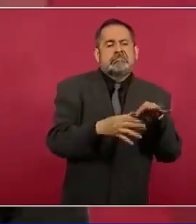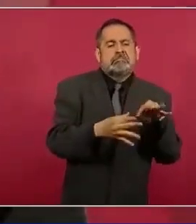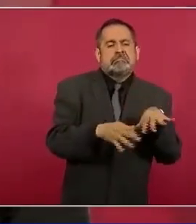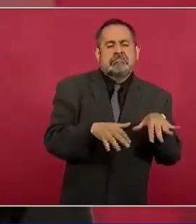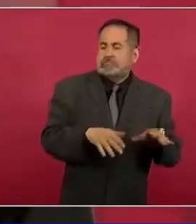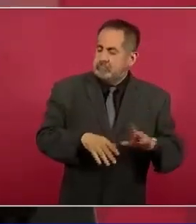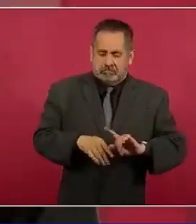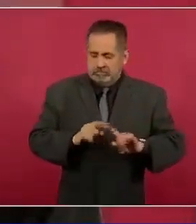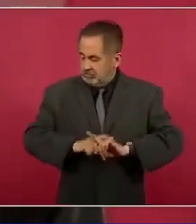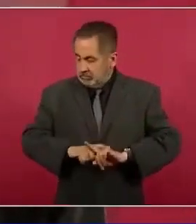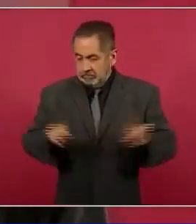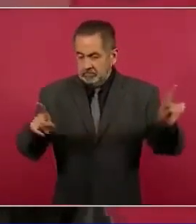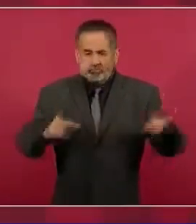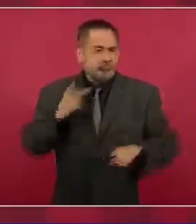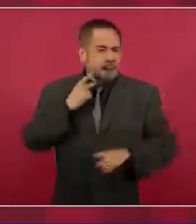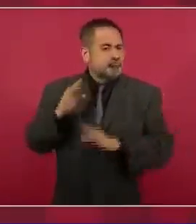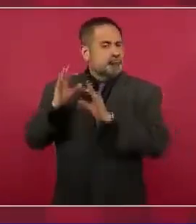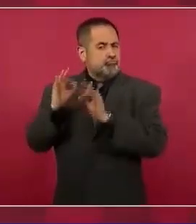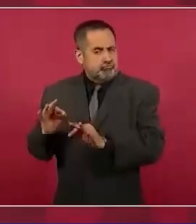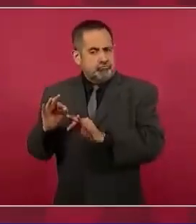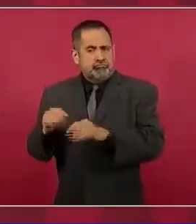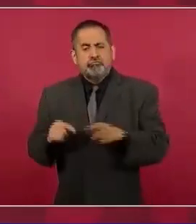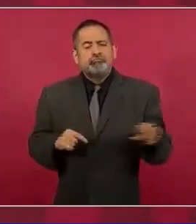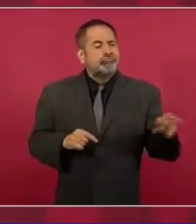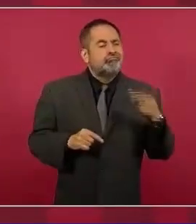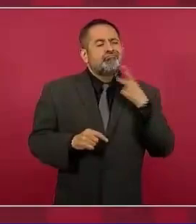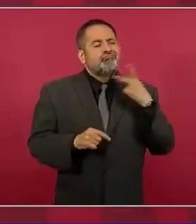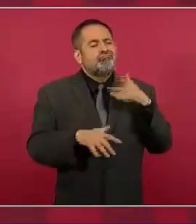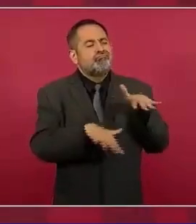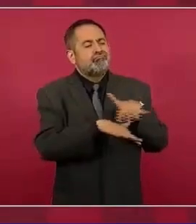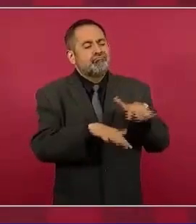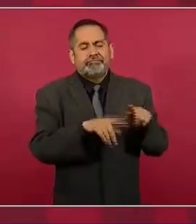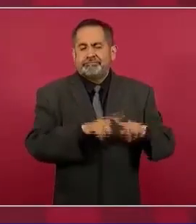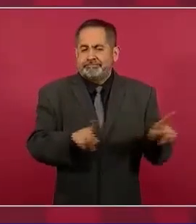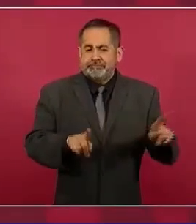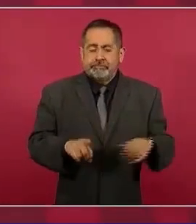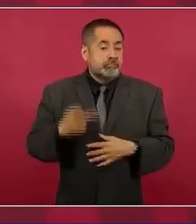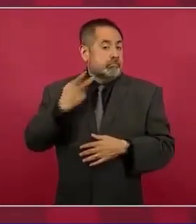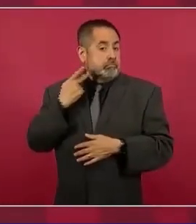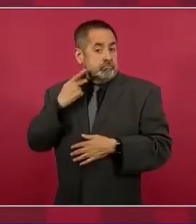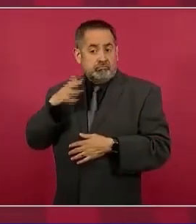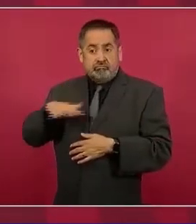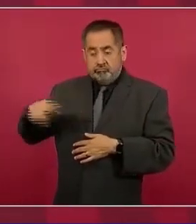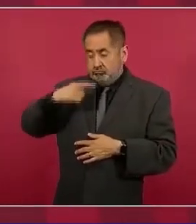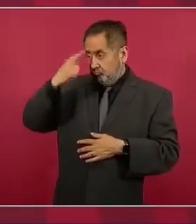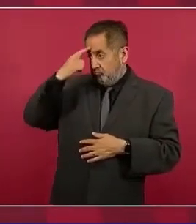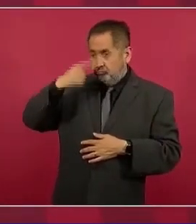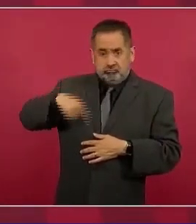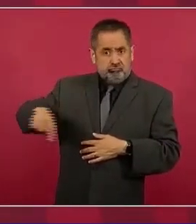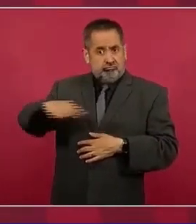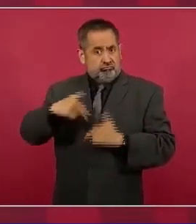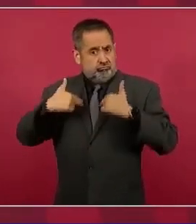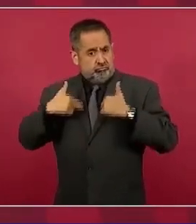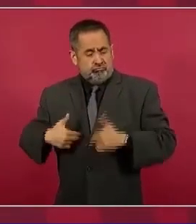son cosas diferentes. La política es lo que le permite al ser humano